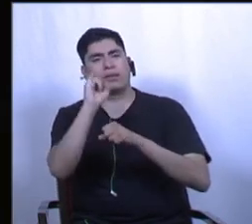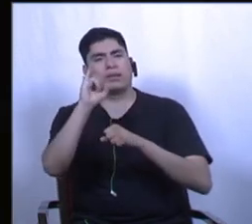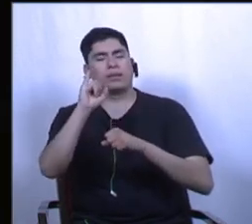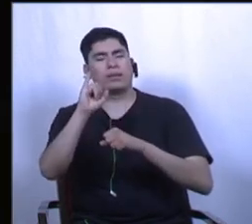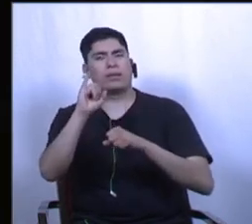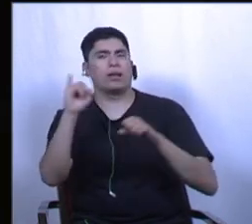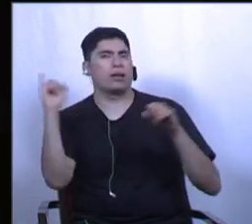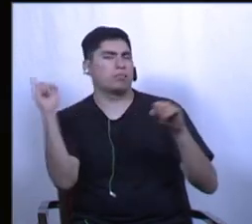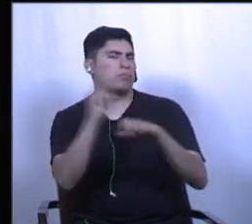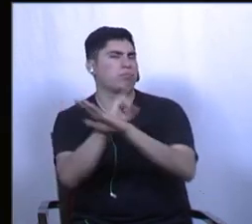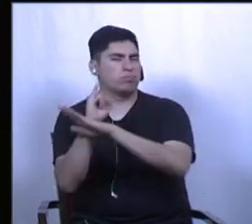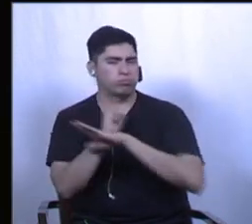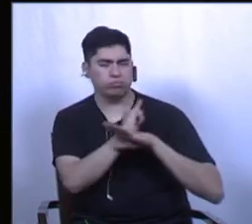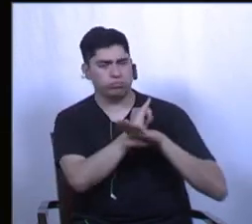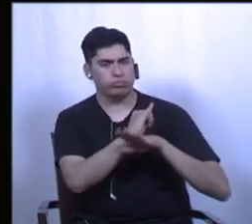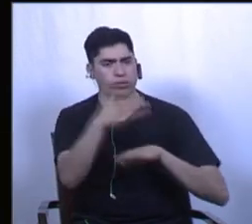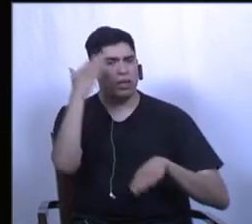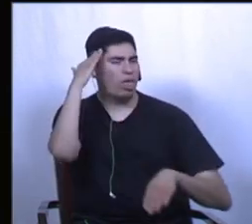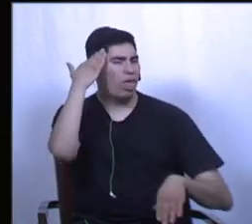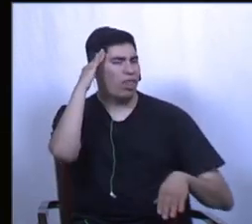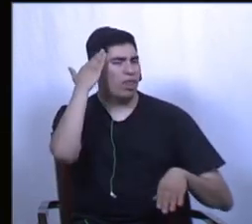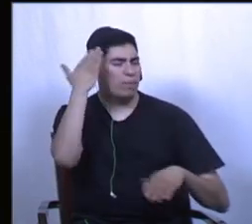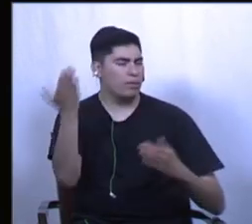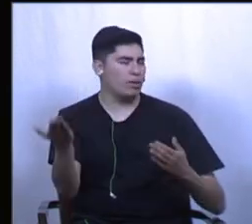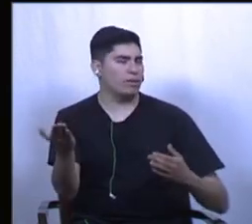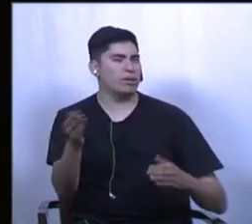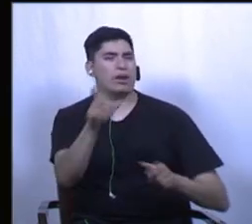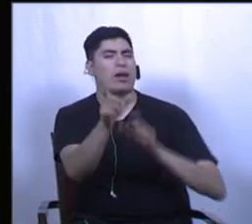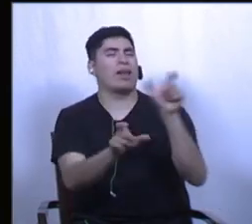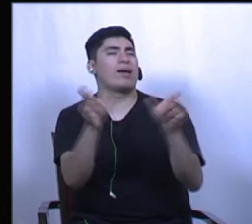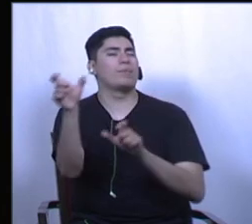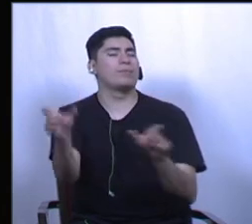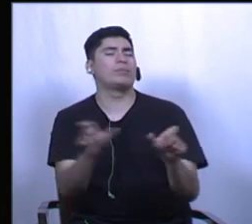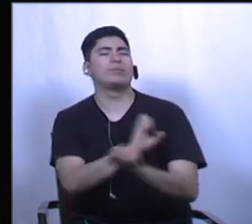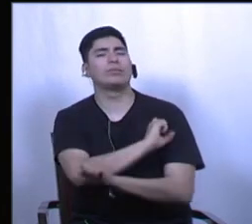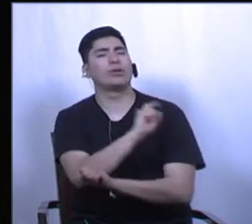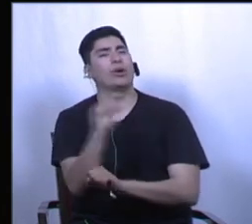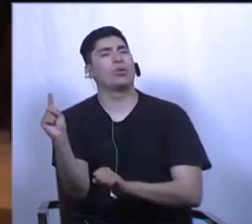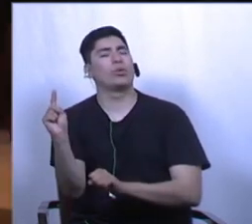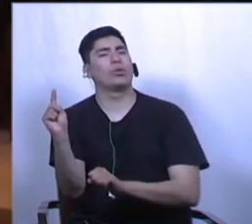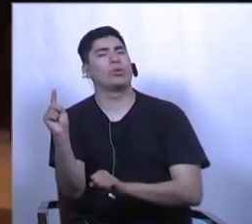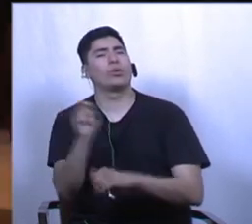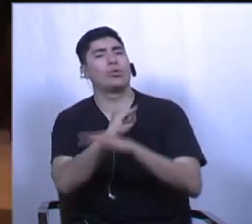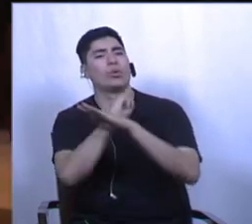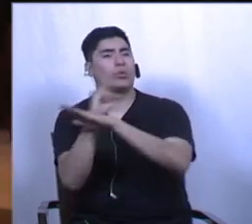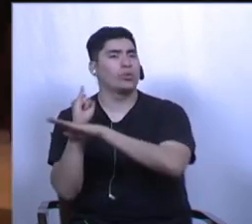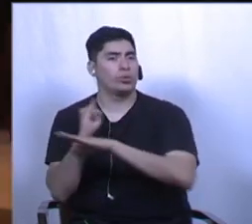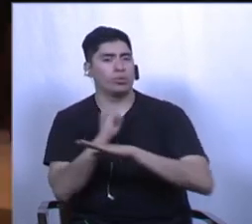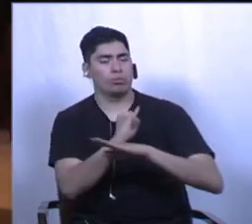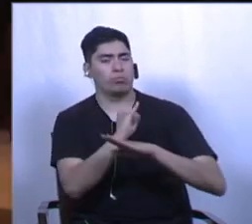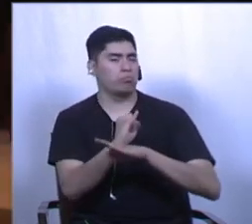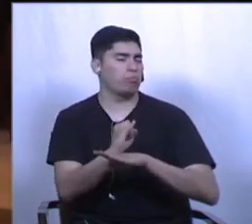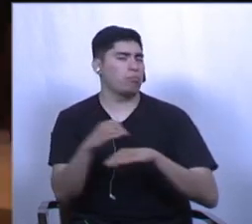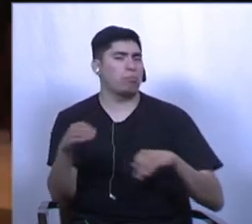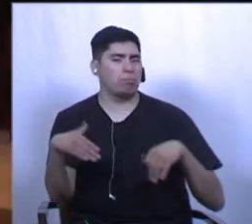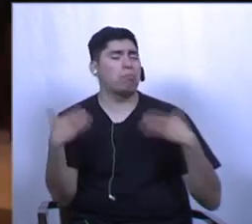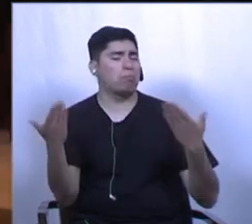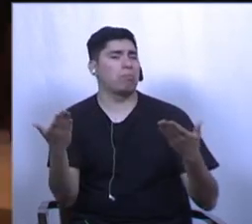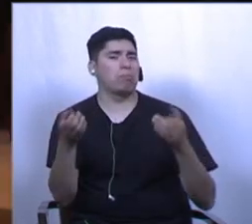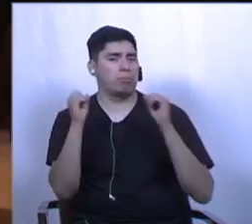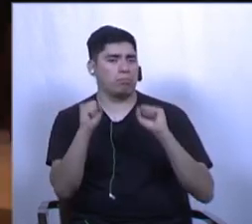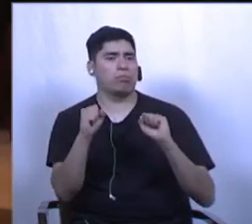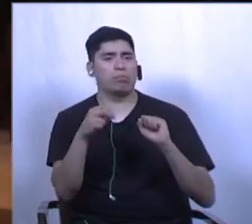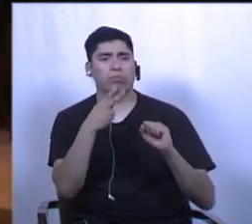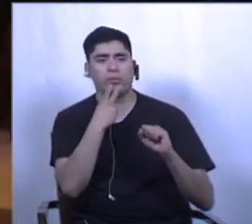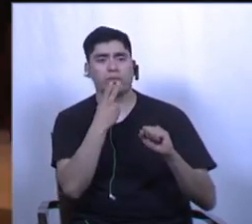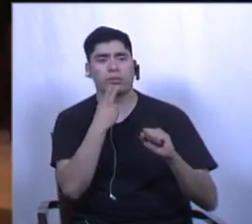institucionalización de la demencia. Entonces las personas no van a tener que estar en instituciones, sino que van a poder ver, vivir con ellas, estar en